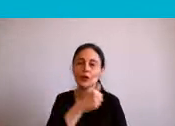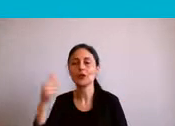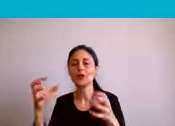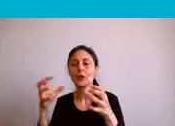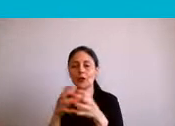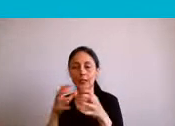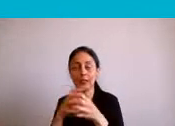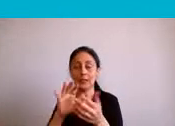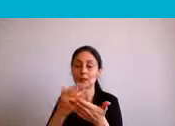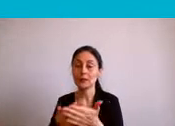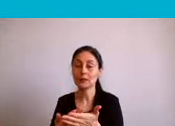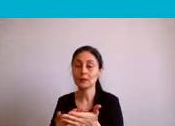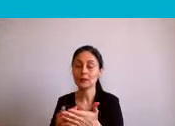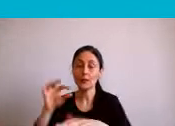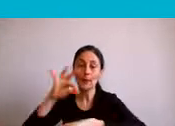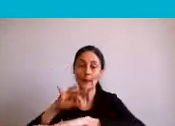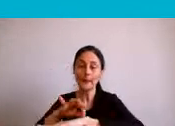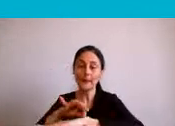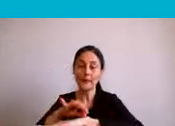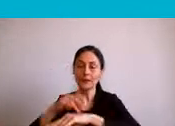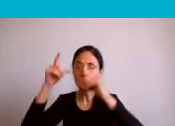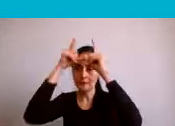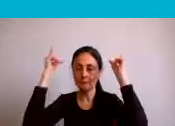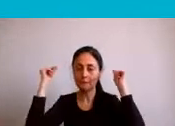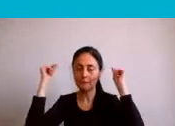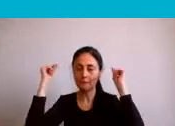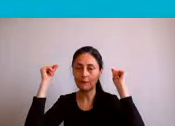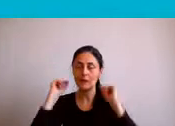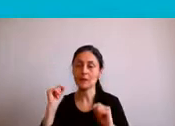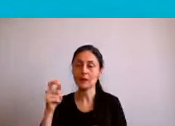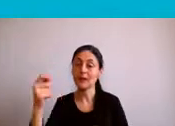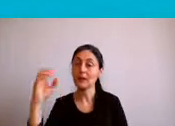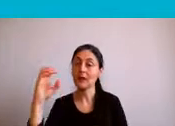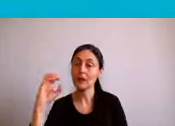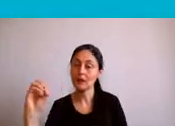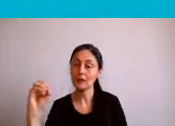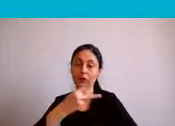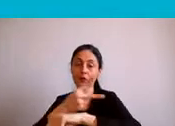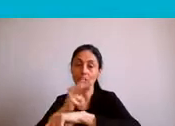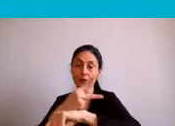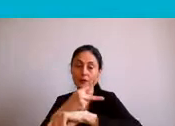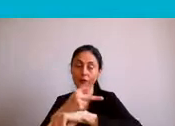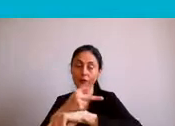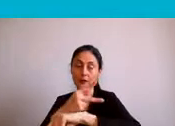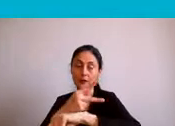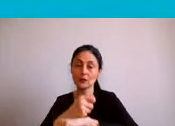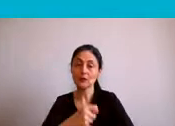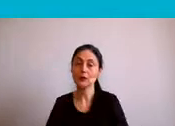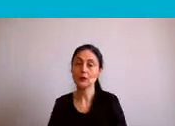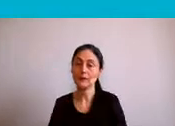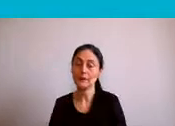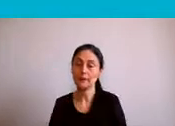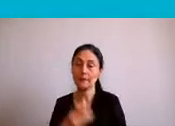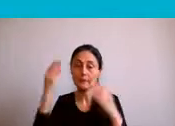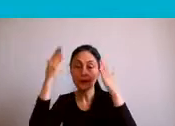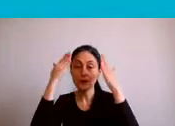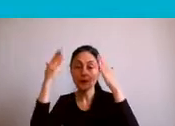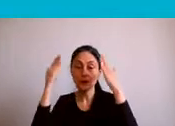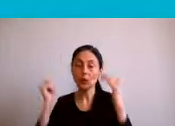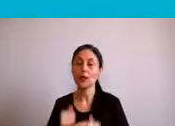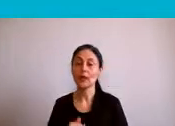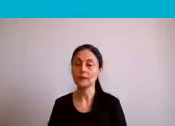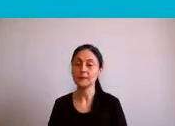enfermería, los técnicos, la terapia ocupacional, kinesiología y psicología, ¿ya?